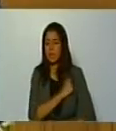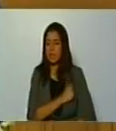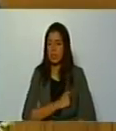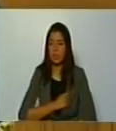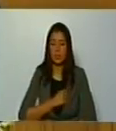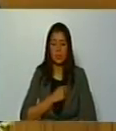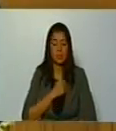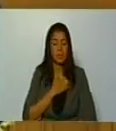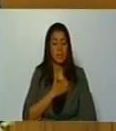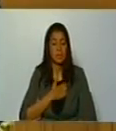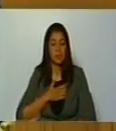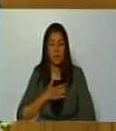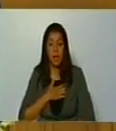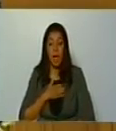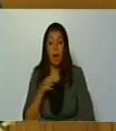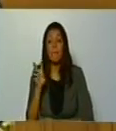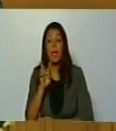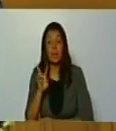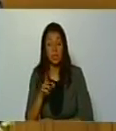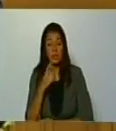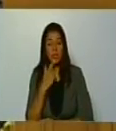hito realmente